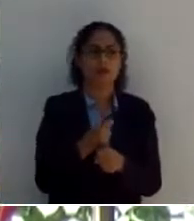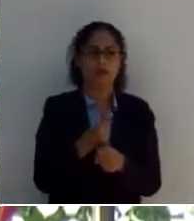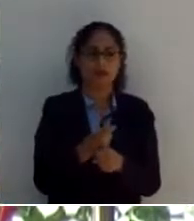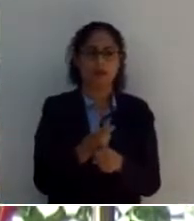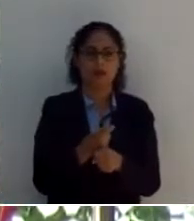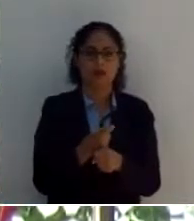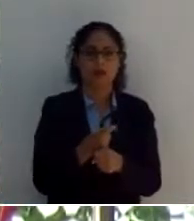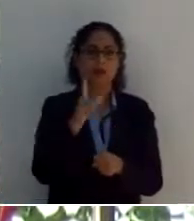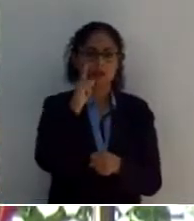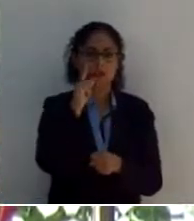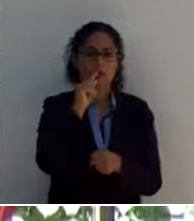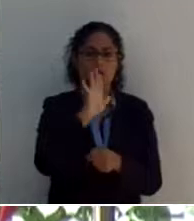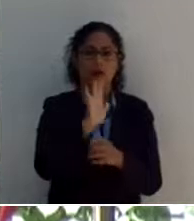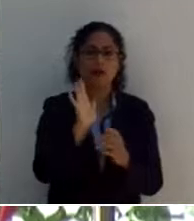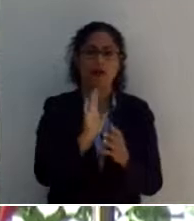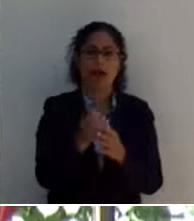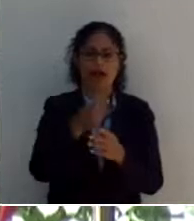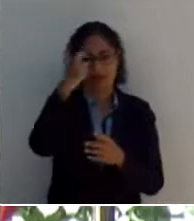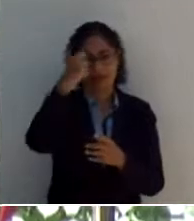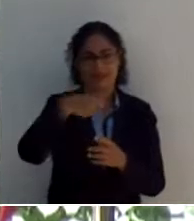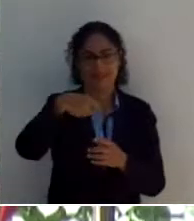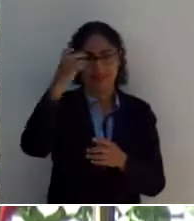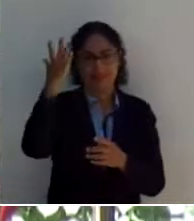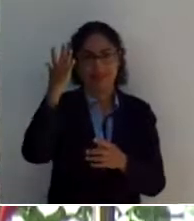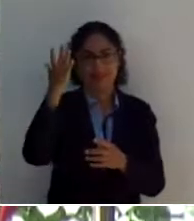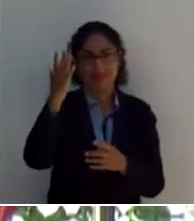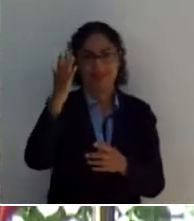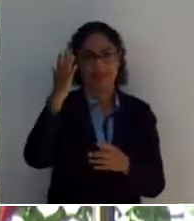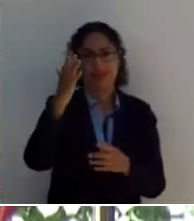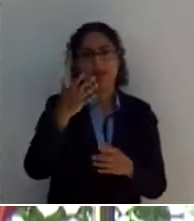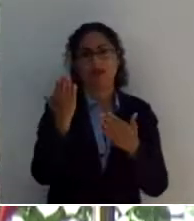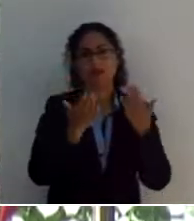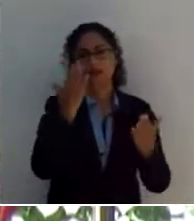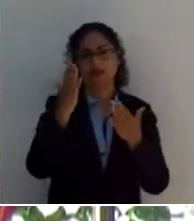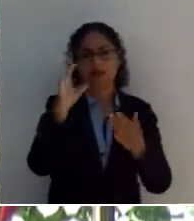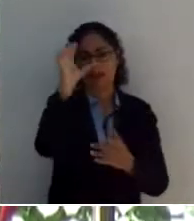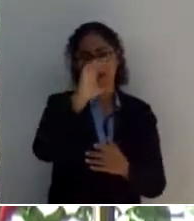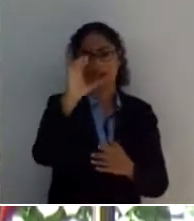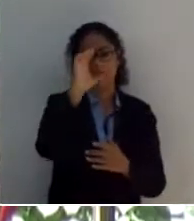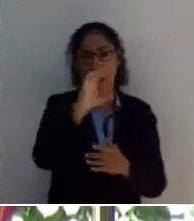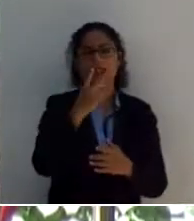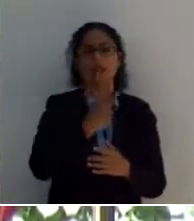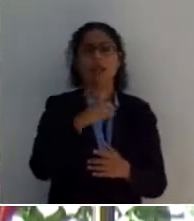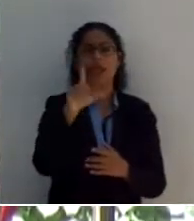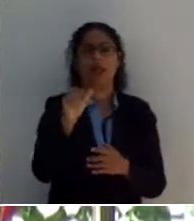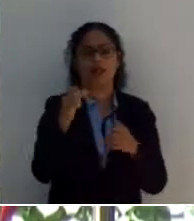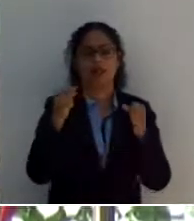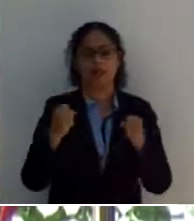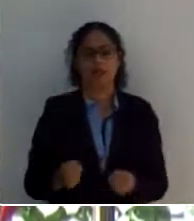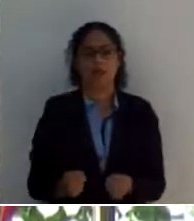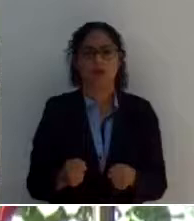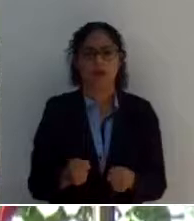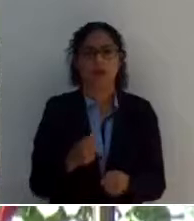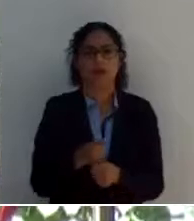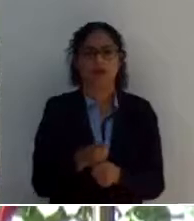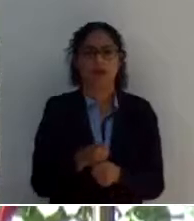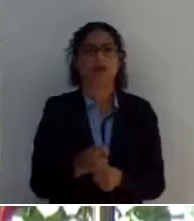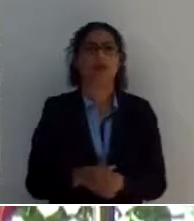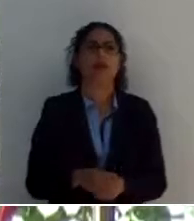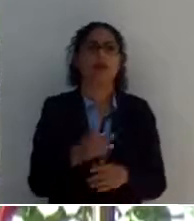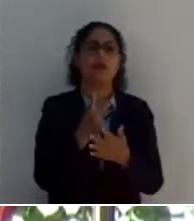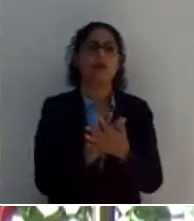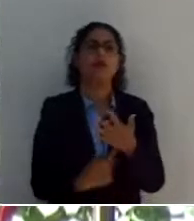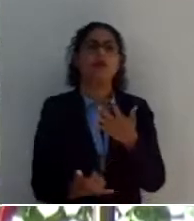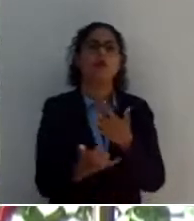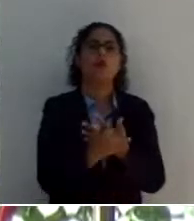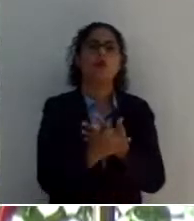primeros elementos que egresan de la carrera de Ciencias de la Seguridad, que era el otro gran proyecto,